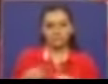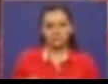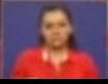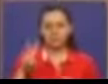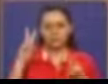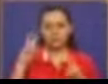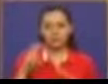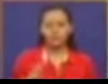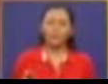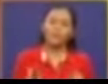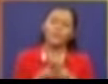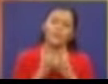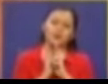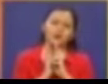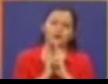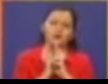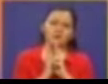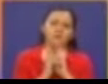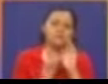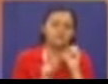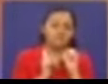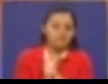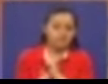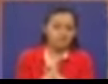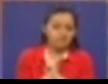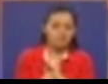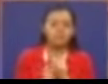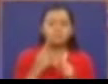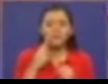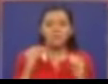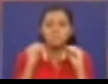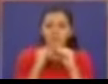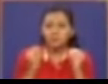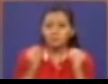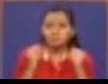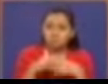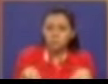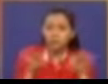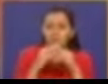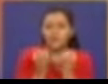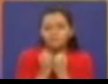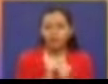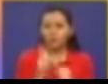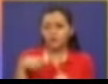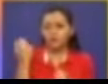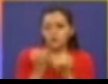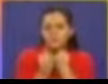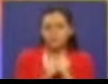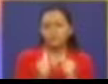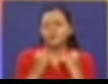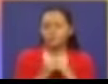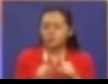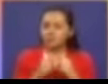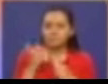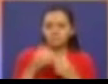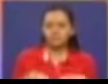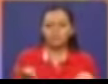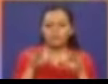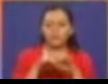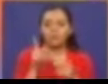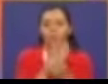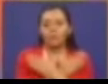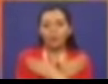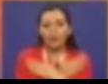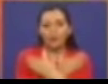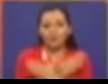superemos la marca de Guadalajara, pero lo más importante es el esfuerzo, el patriotismo, la entrega de nuestros deportistas. Valga la oportunidad para darle un abrazo